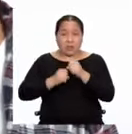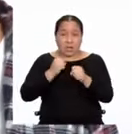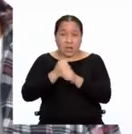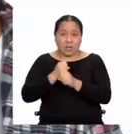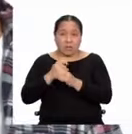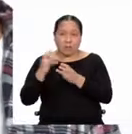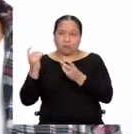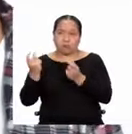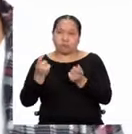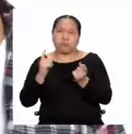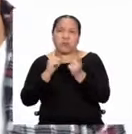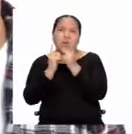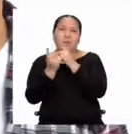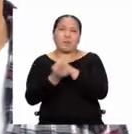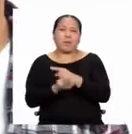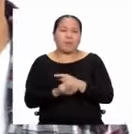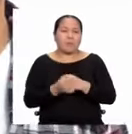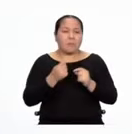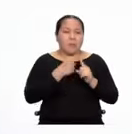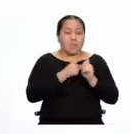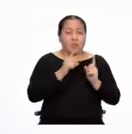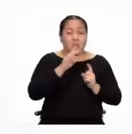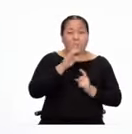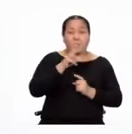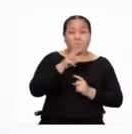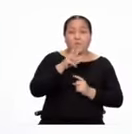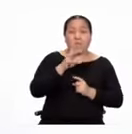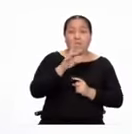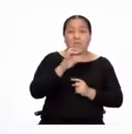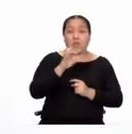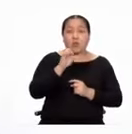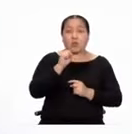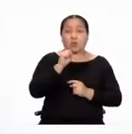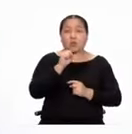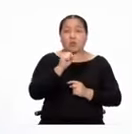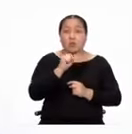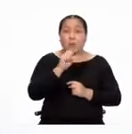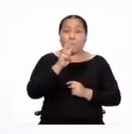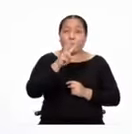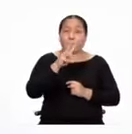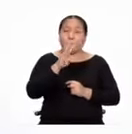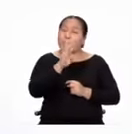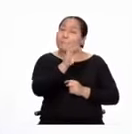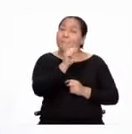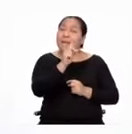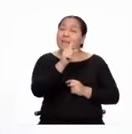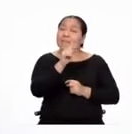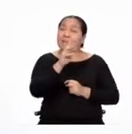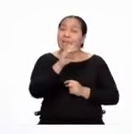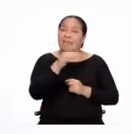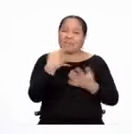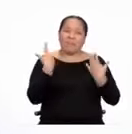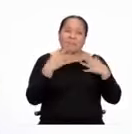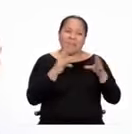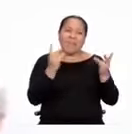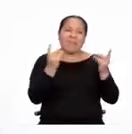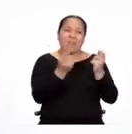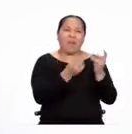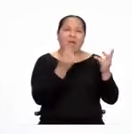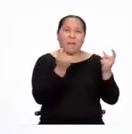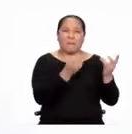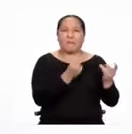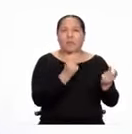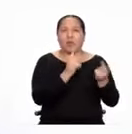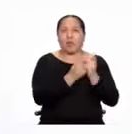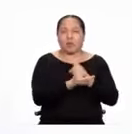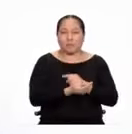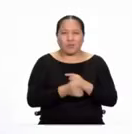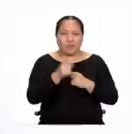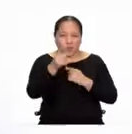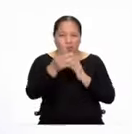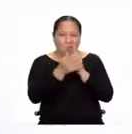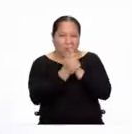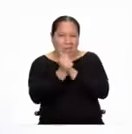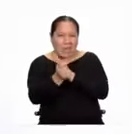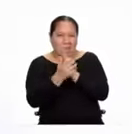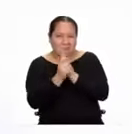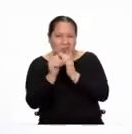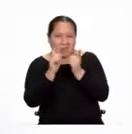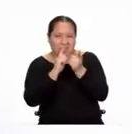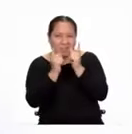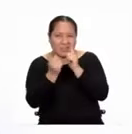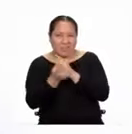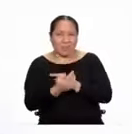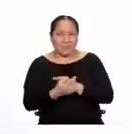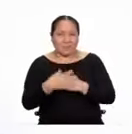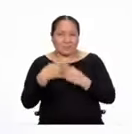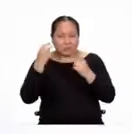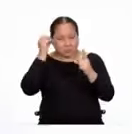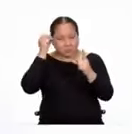y bacterias, pueden demorar días. Como seguro ya eres una experta o experto en la evolución, es momento de poner manos